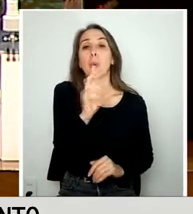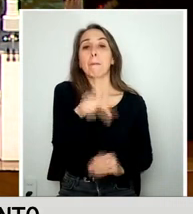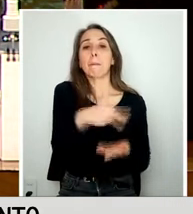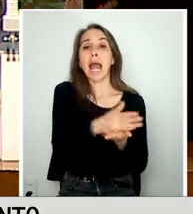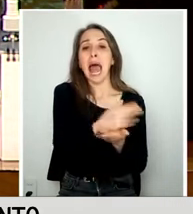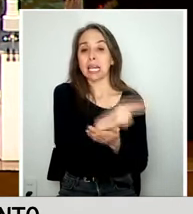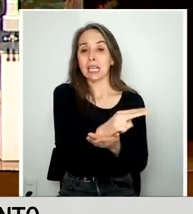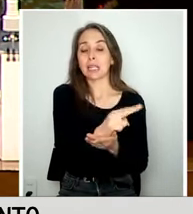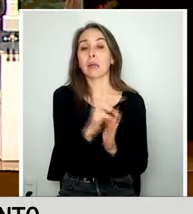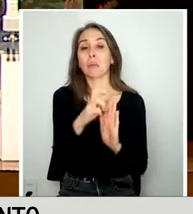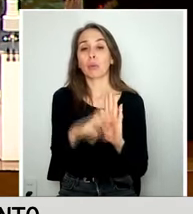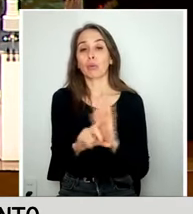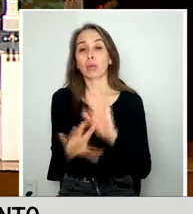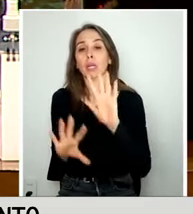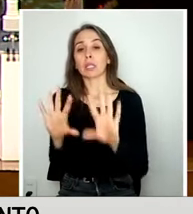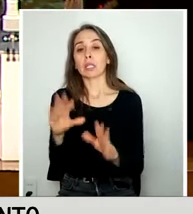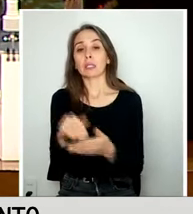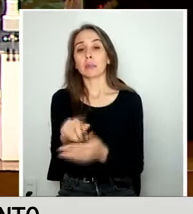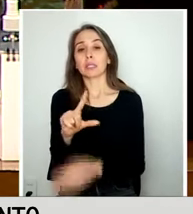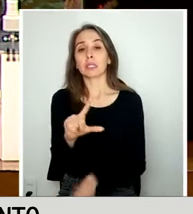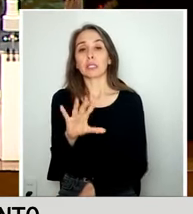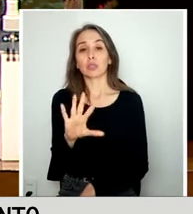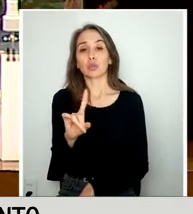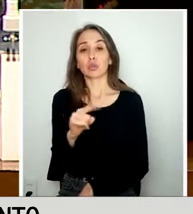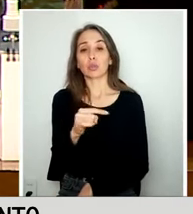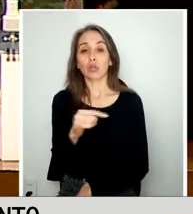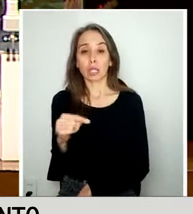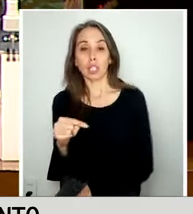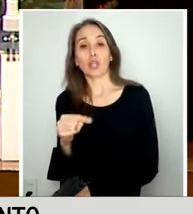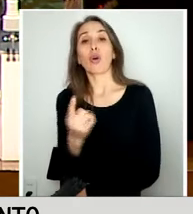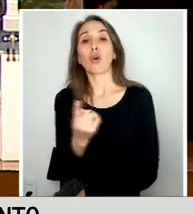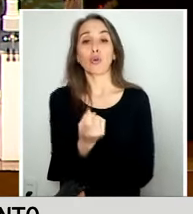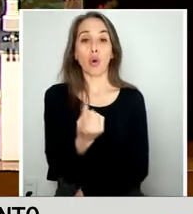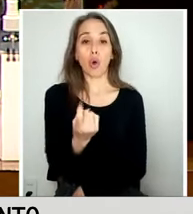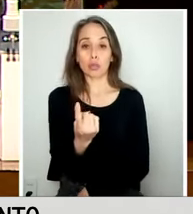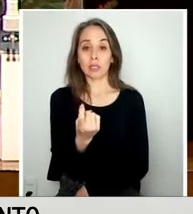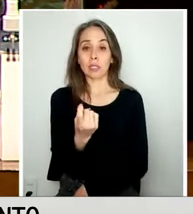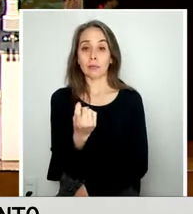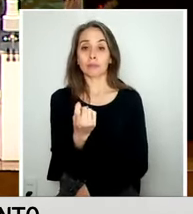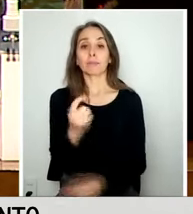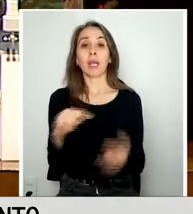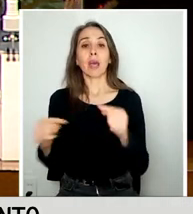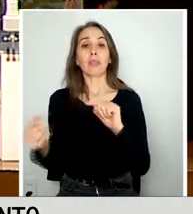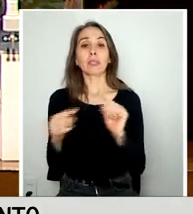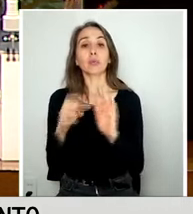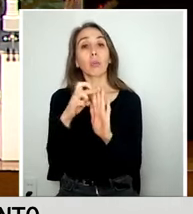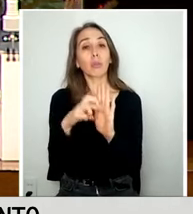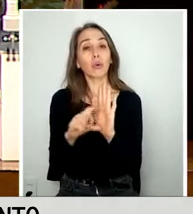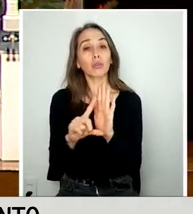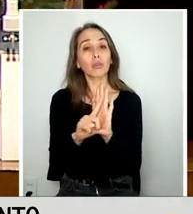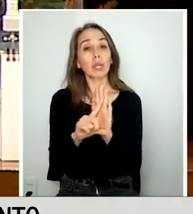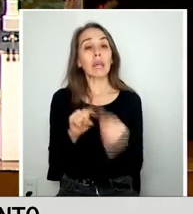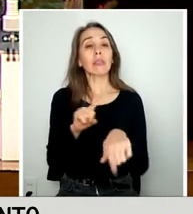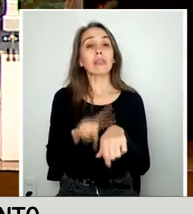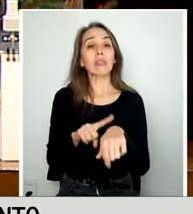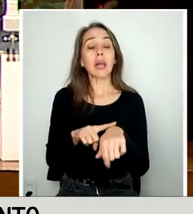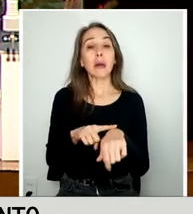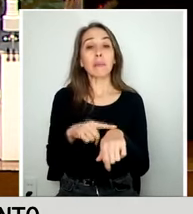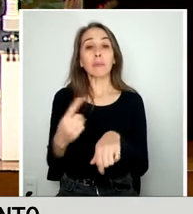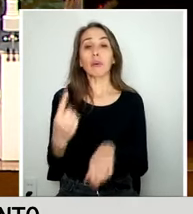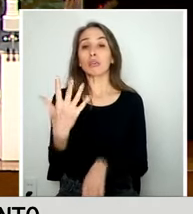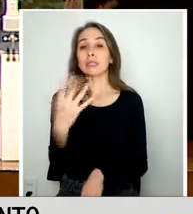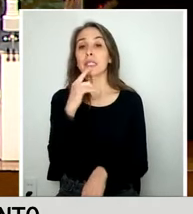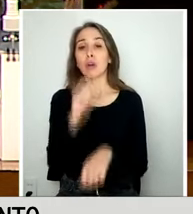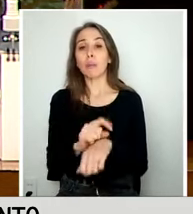número 15.751-11 para la discusión de este proyecto de ley se otorgarán cinco minutos a cada